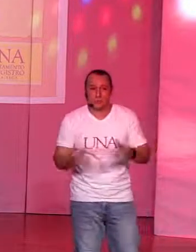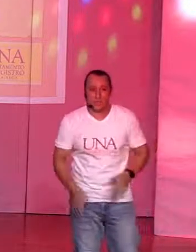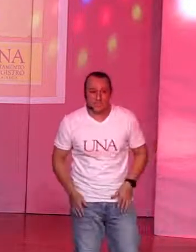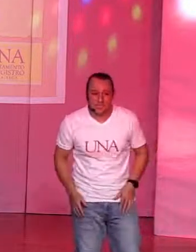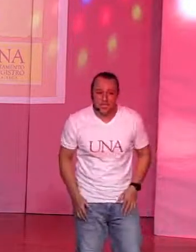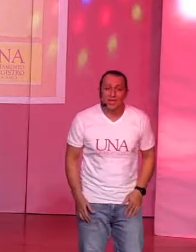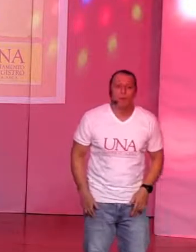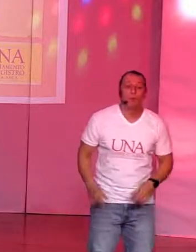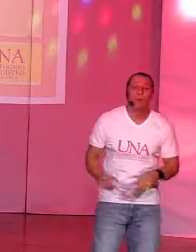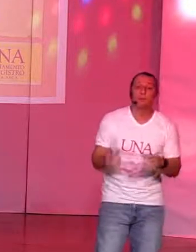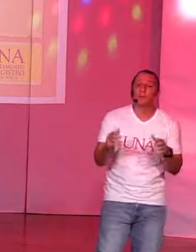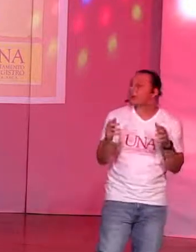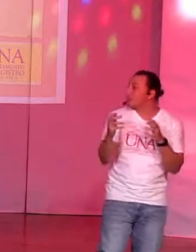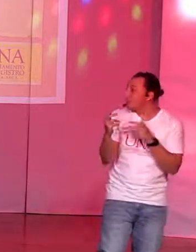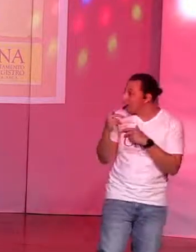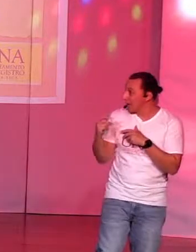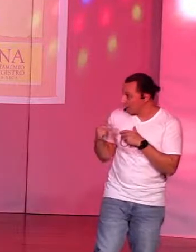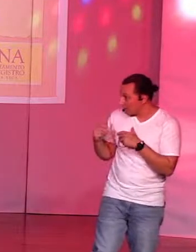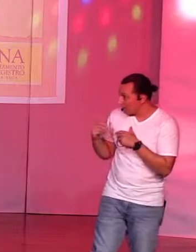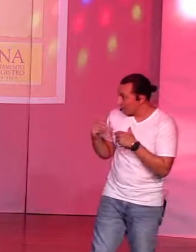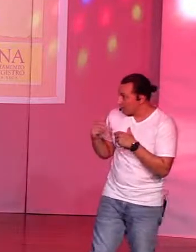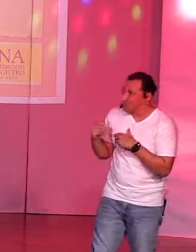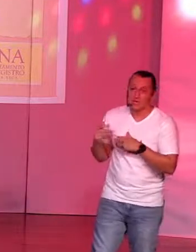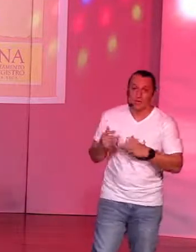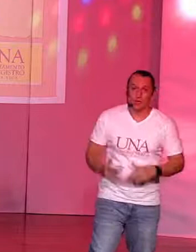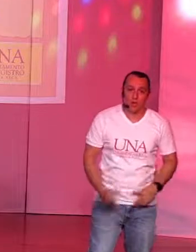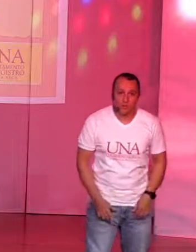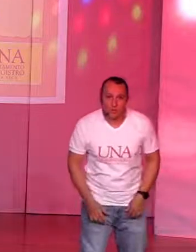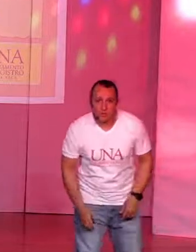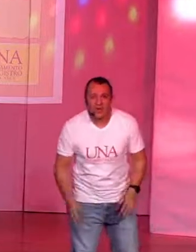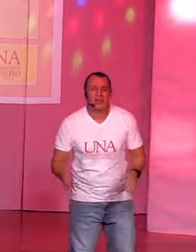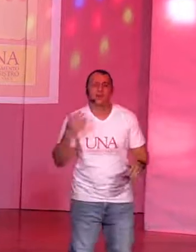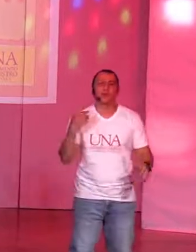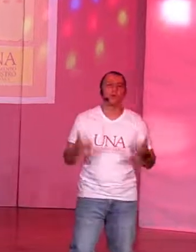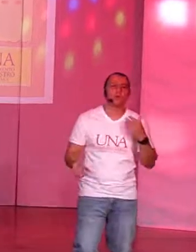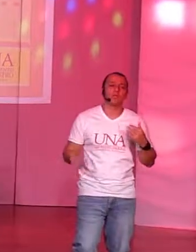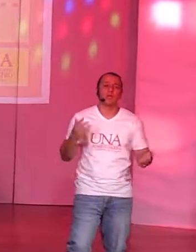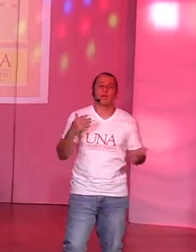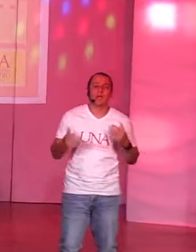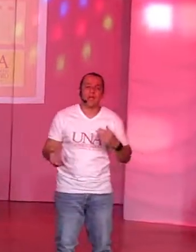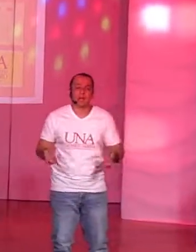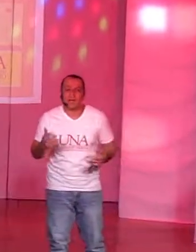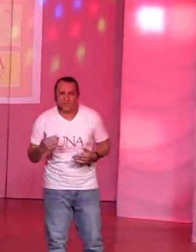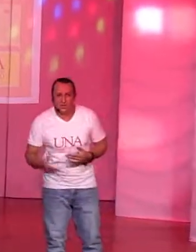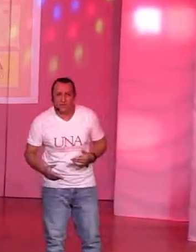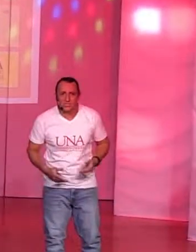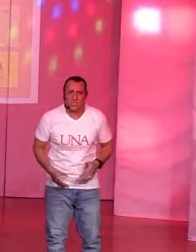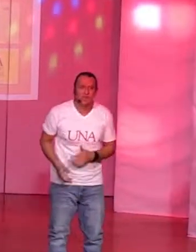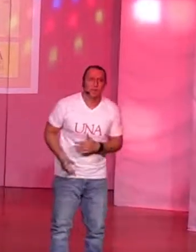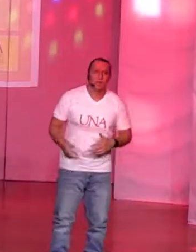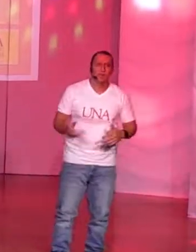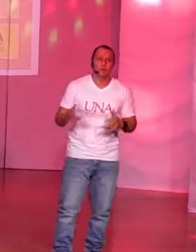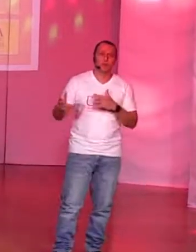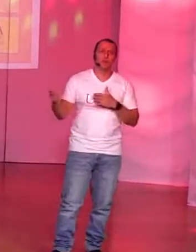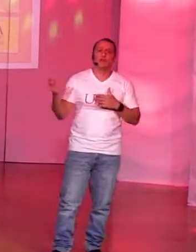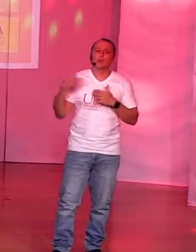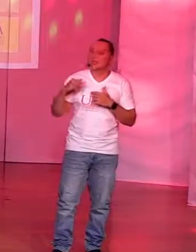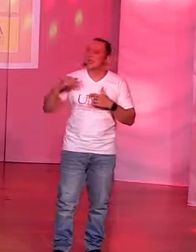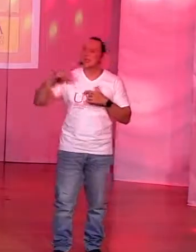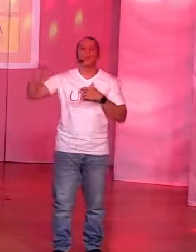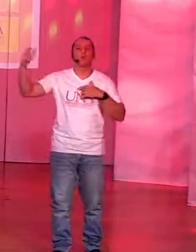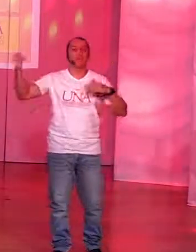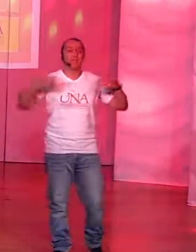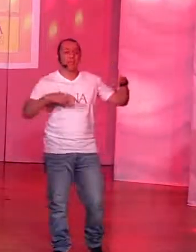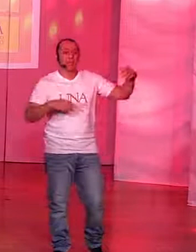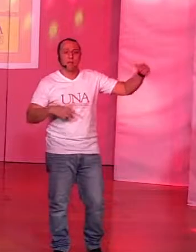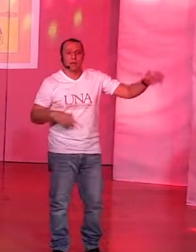su casa lo puedan hacer. Espero. Nos vamos a poner de pie. De pie. Sí, ok. Se van a levantar un poquito ahí de la cama, de la silla donde estén. Vamos a ponernos de pie.